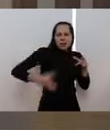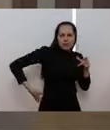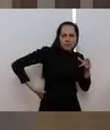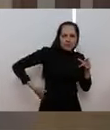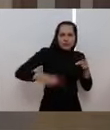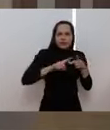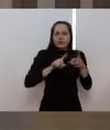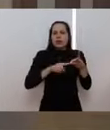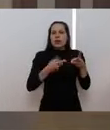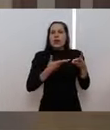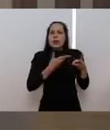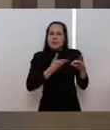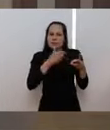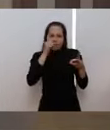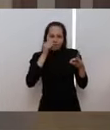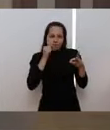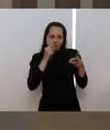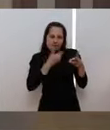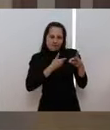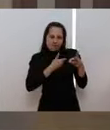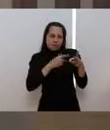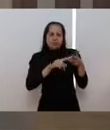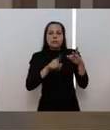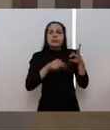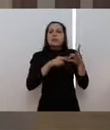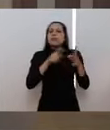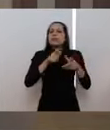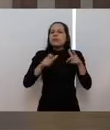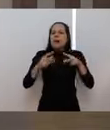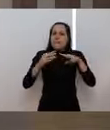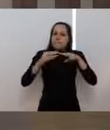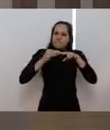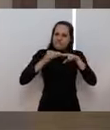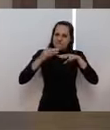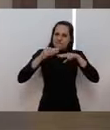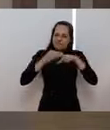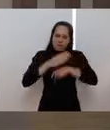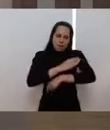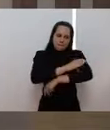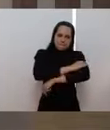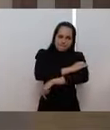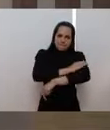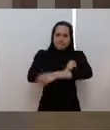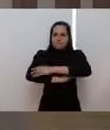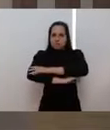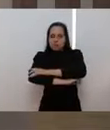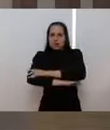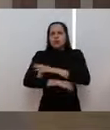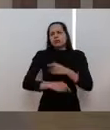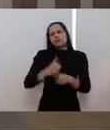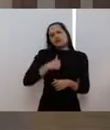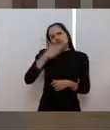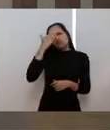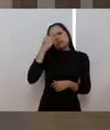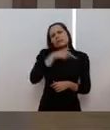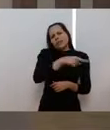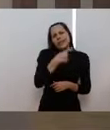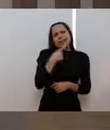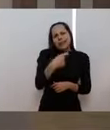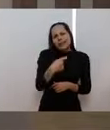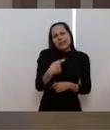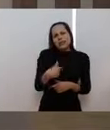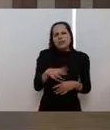maternas los pacientes de ortopedia y de prótesis porque sabemos que ellos pues se les dificulta la movilización